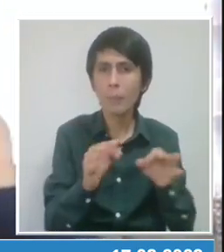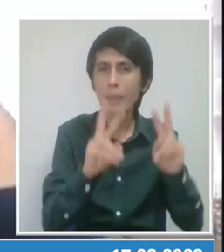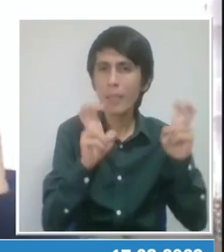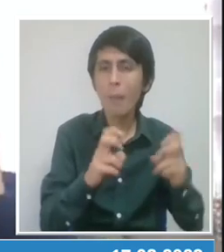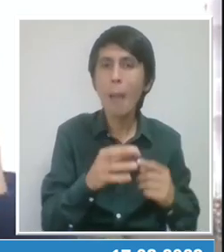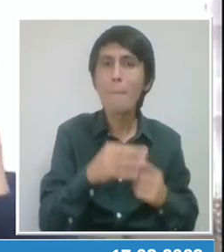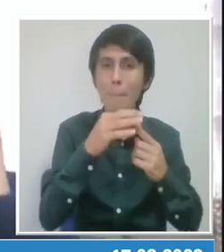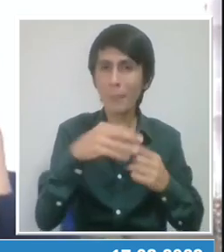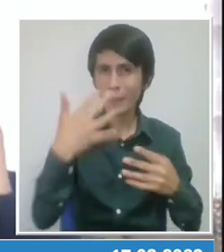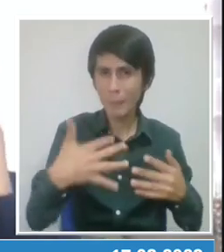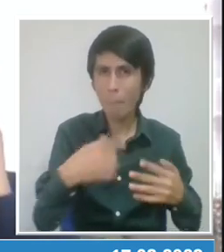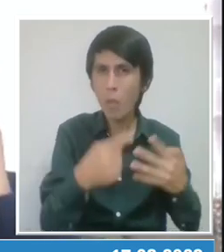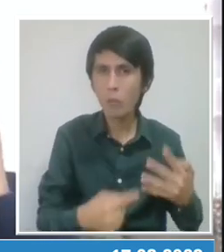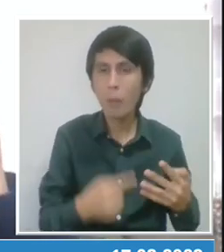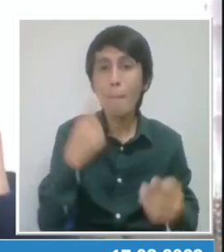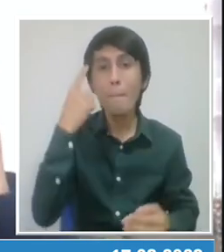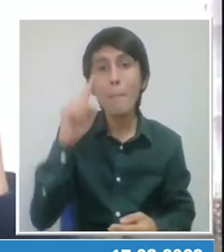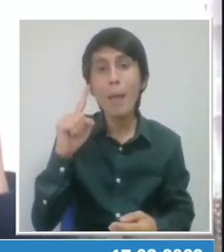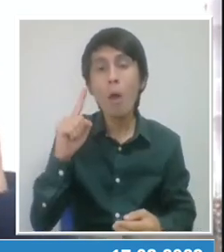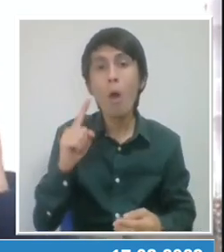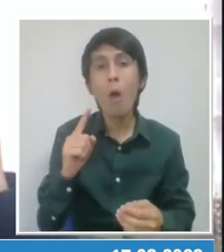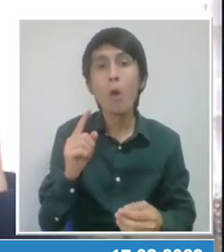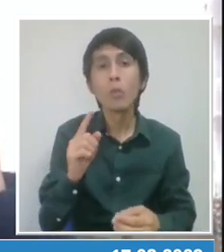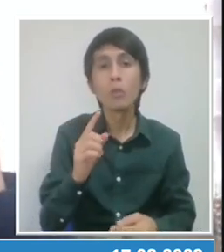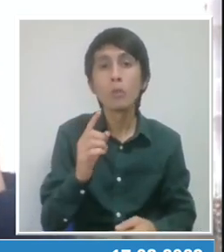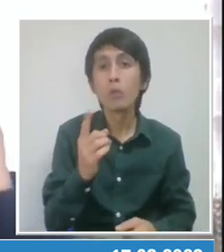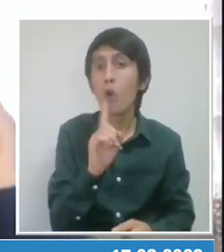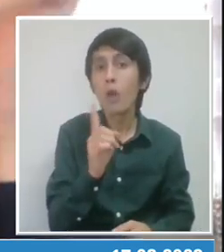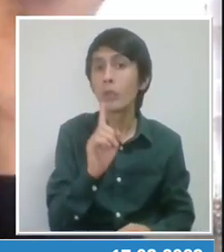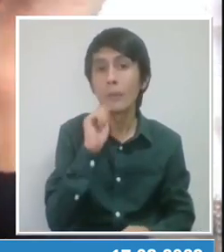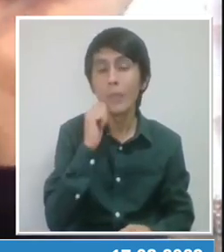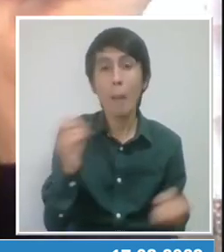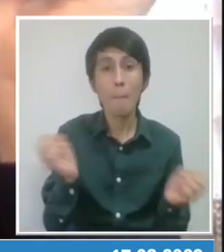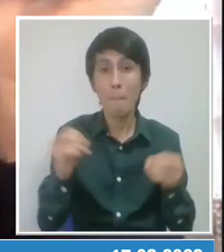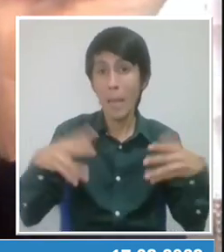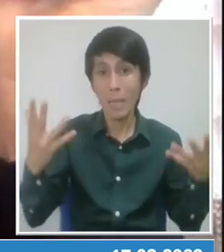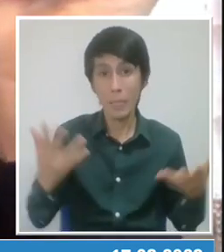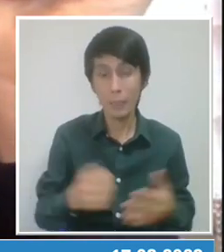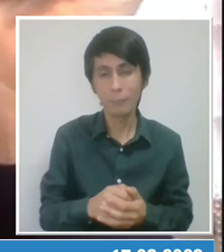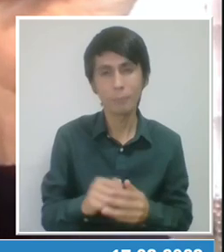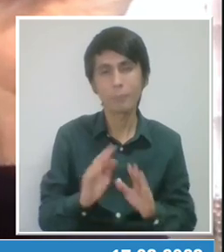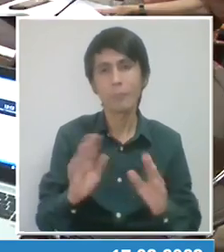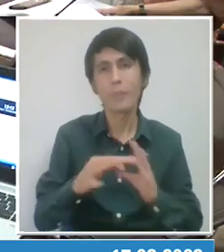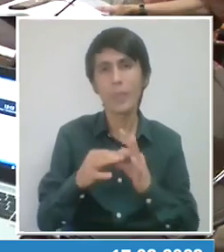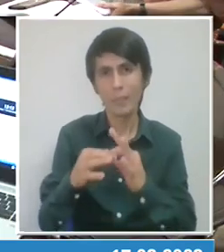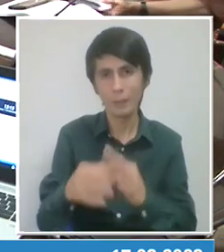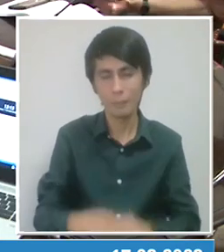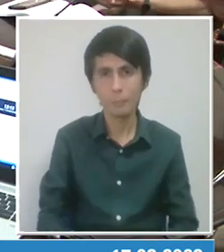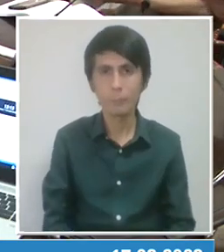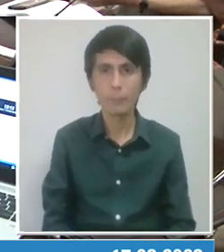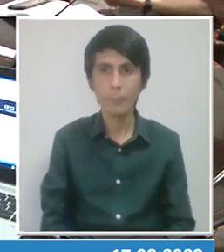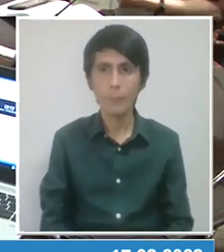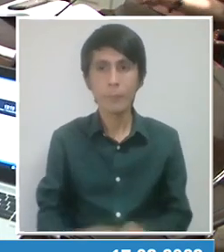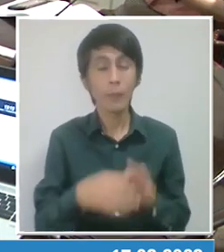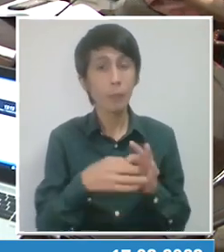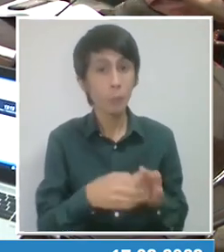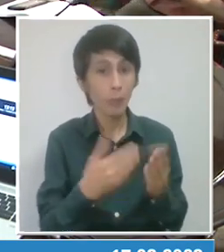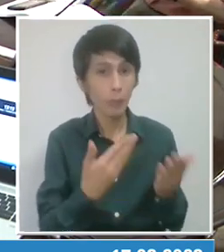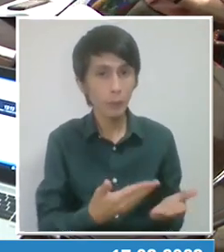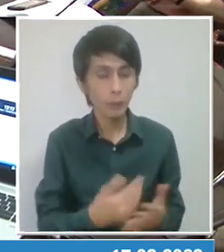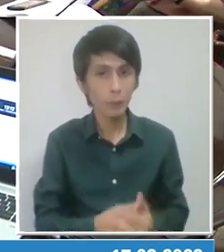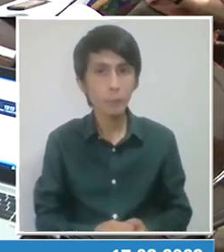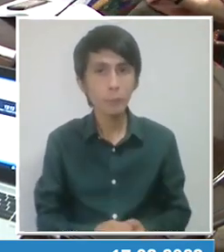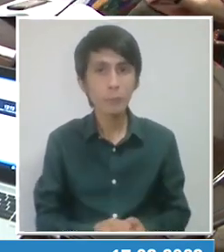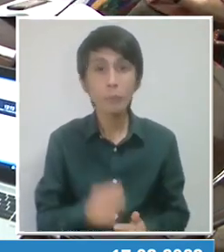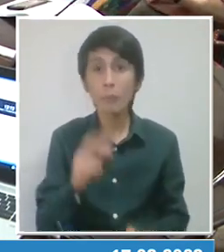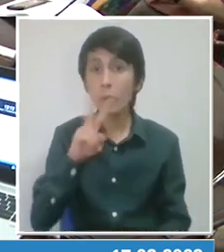obviamente no es una solución mágica, es el principio, ¿no? Muchas gracias. Muchas gracias, profesora Zúñiga. Nos quedan 2 minutos.